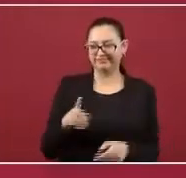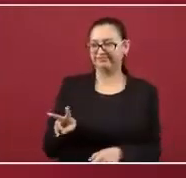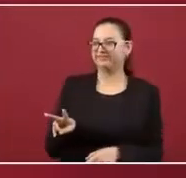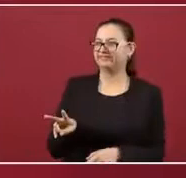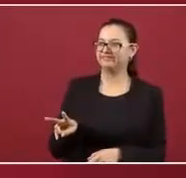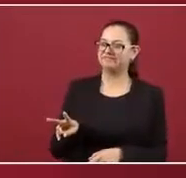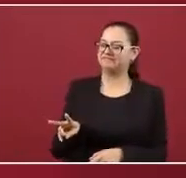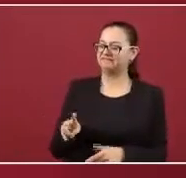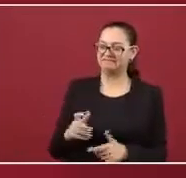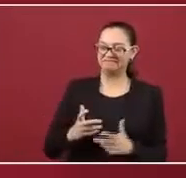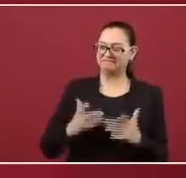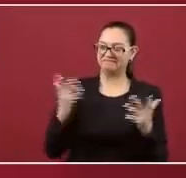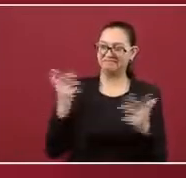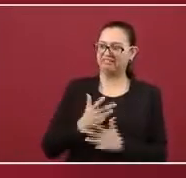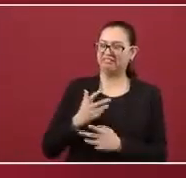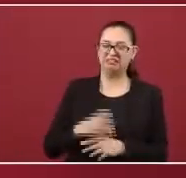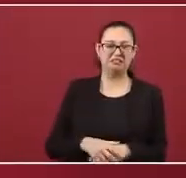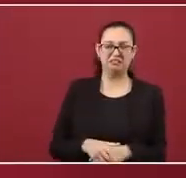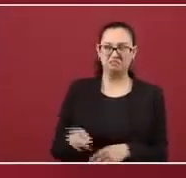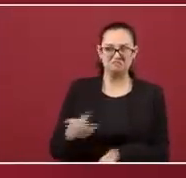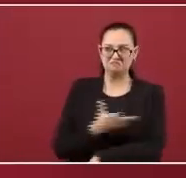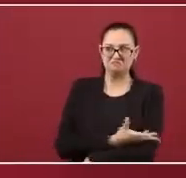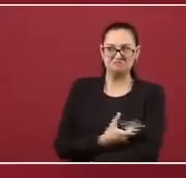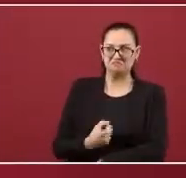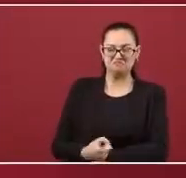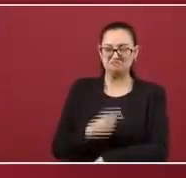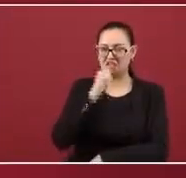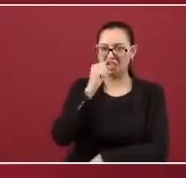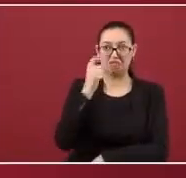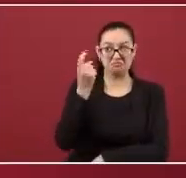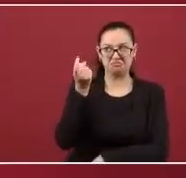pues resulta que no es honesto,